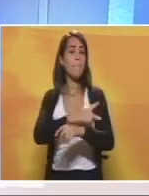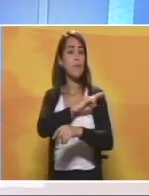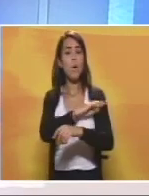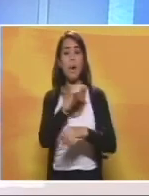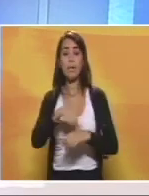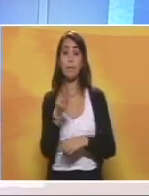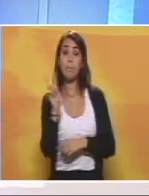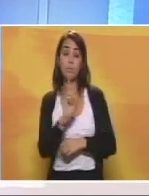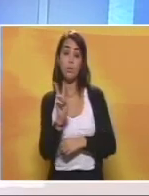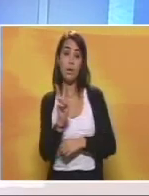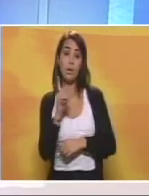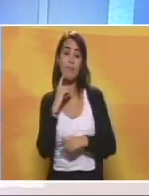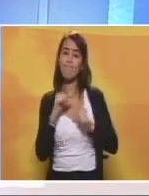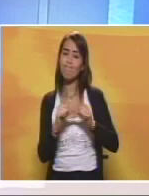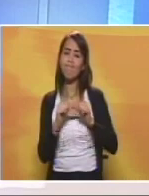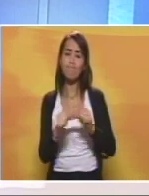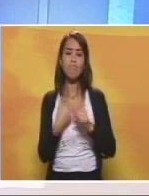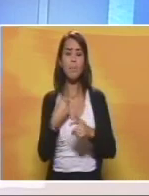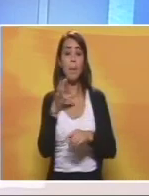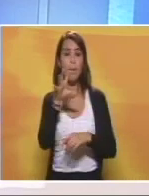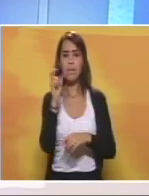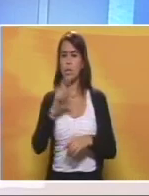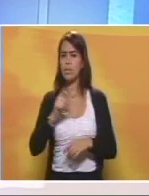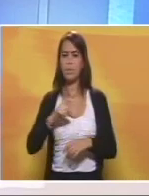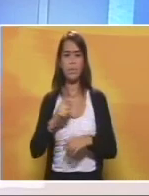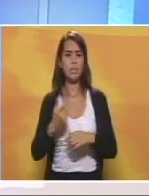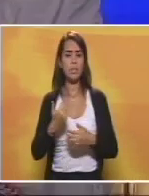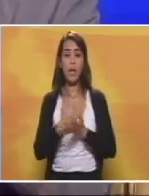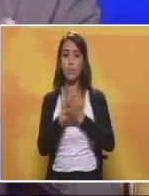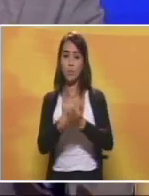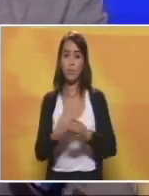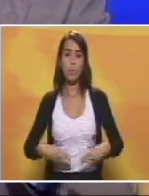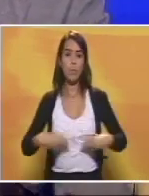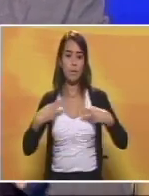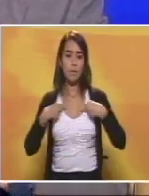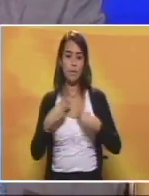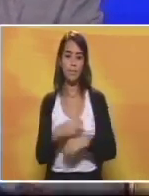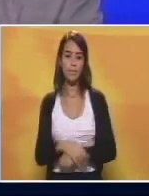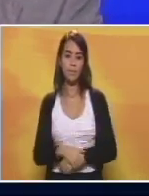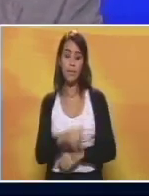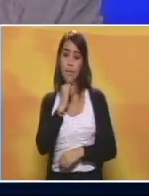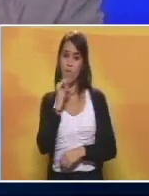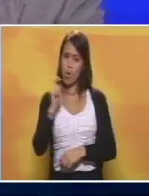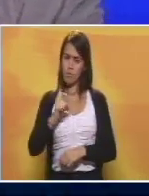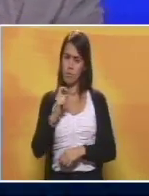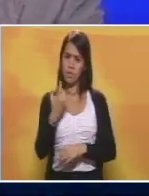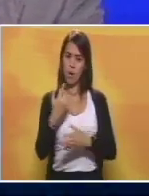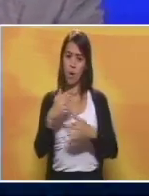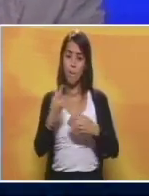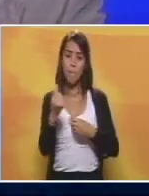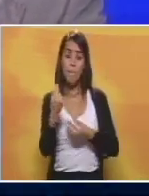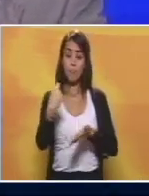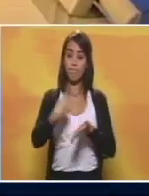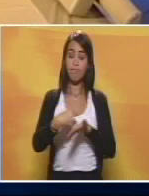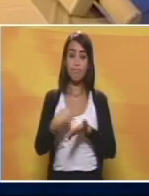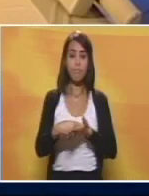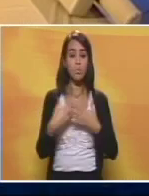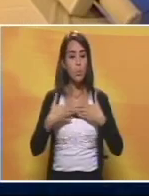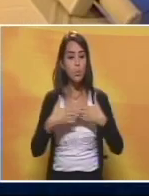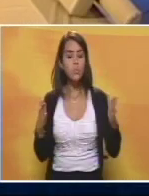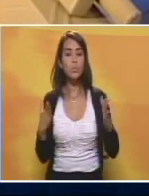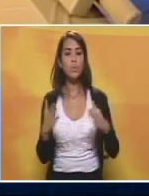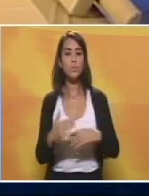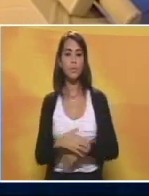e insistió que el país no requiere ayuda humanitaria sostuvo que lo único necesario es que se permite el acceso al dinero que permanecen las cuentas